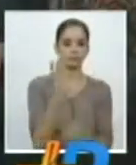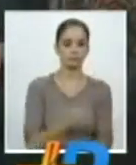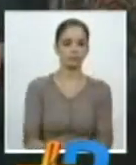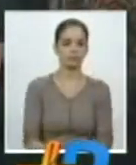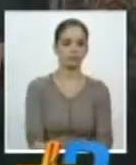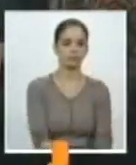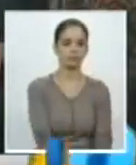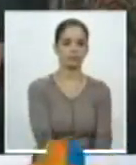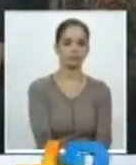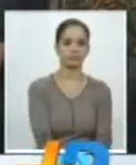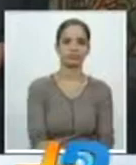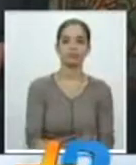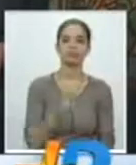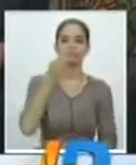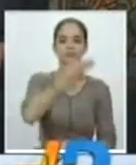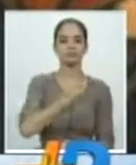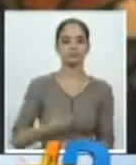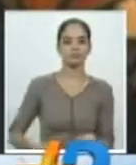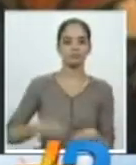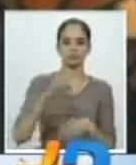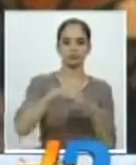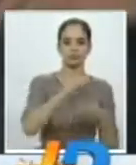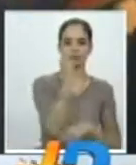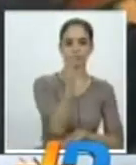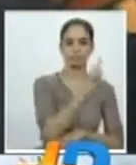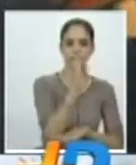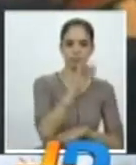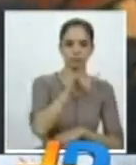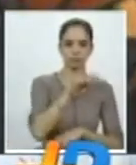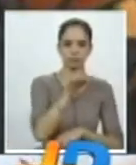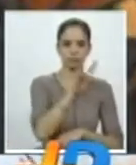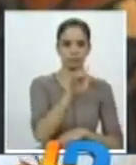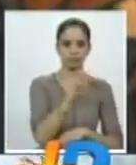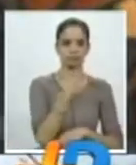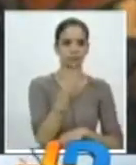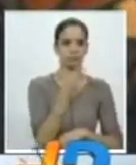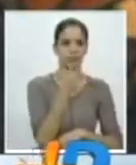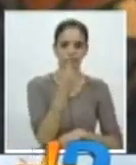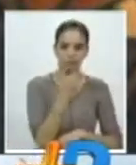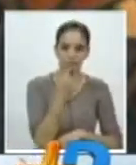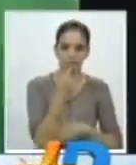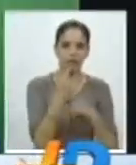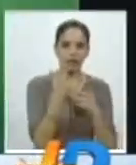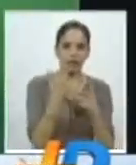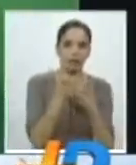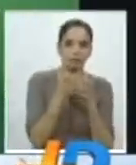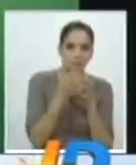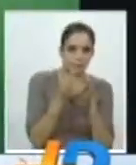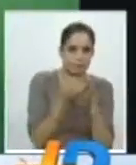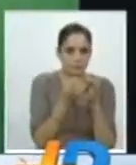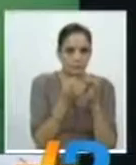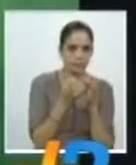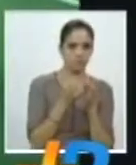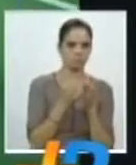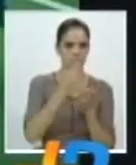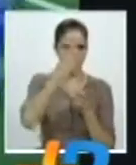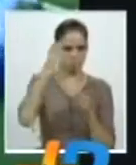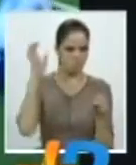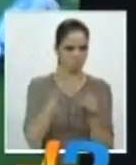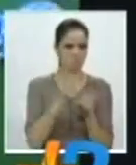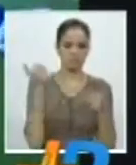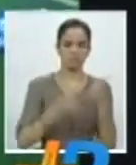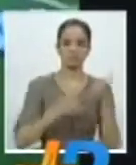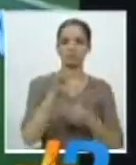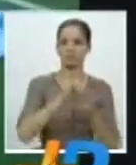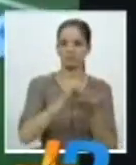El presidente de la selección Uruguay, José Pepe Mujica, es conocido por no tener pelos en la lengua a la hora de hablar. Furioso por la sanción sobre el delantero Luis